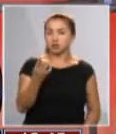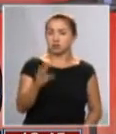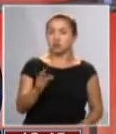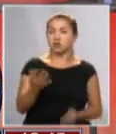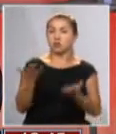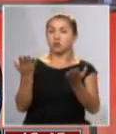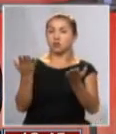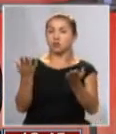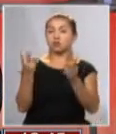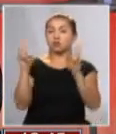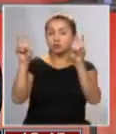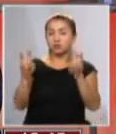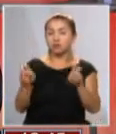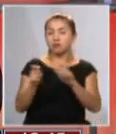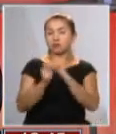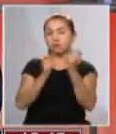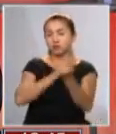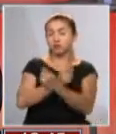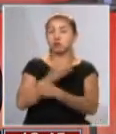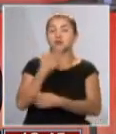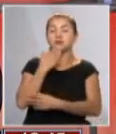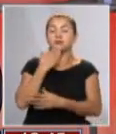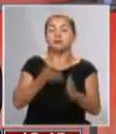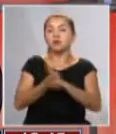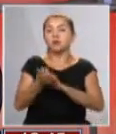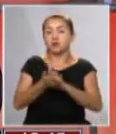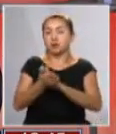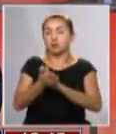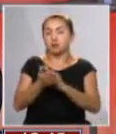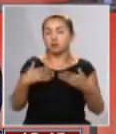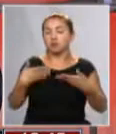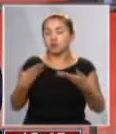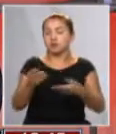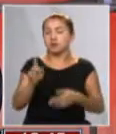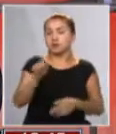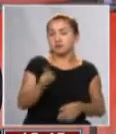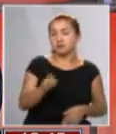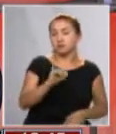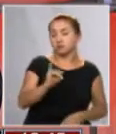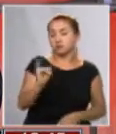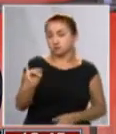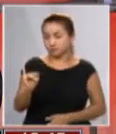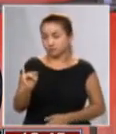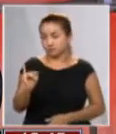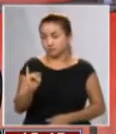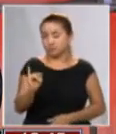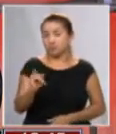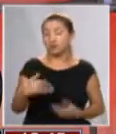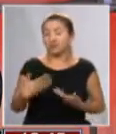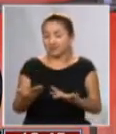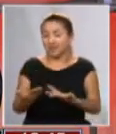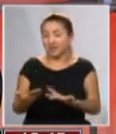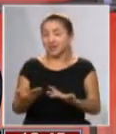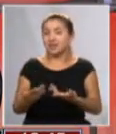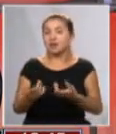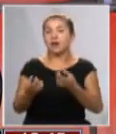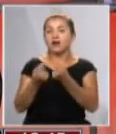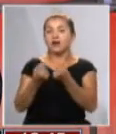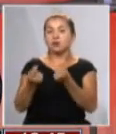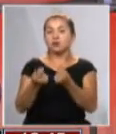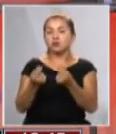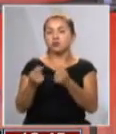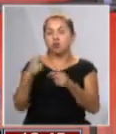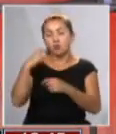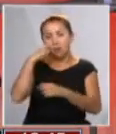tema de modificaciones, sino que también de, por ejemplo, dotar al Servicio de Impuestos Internos de más recursos humanos para la